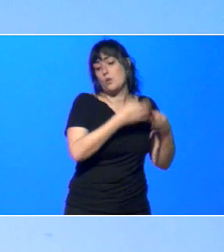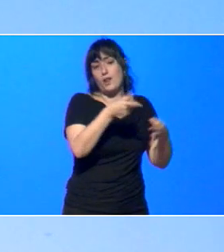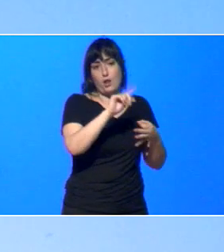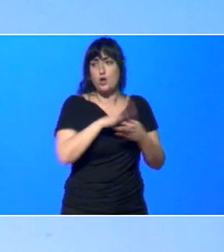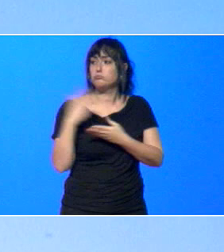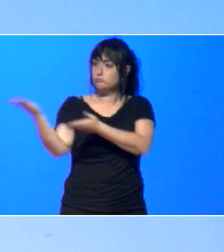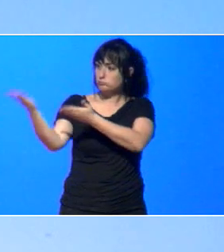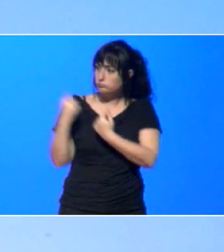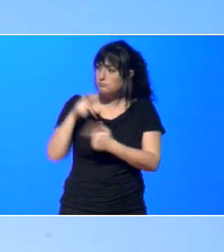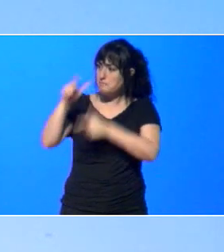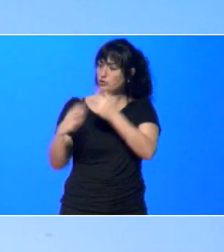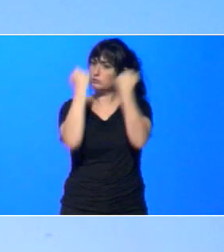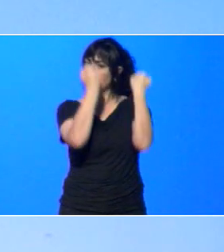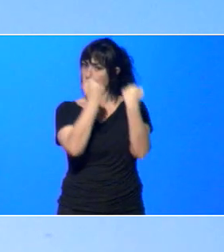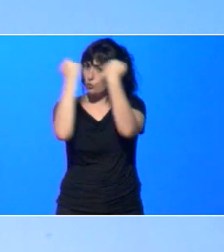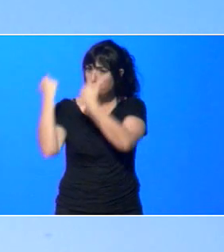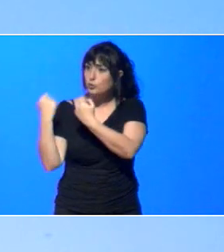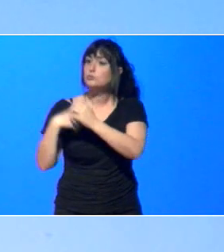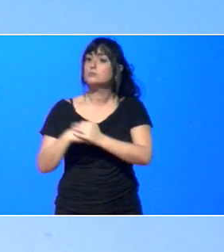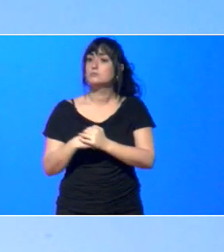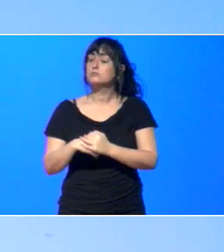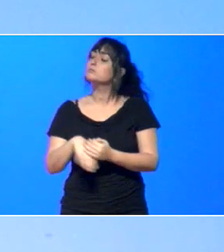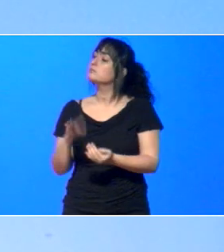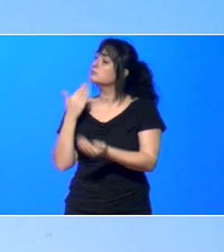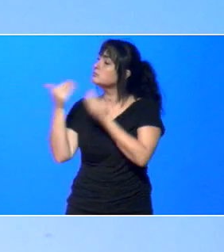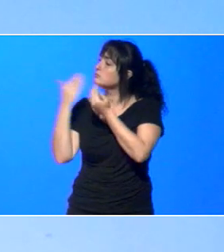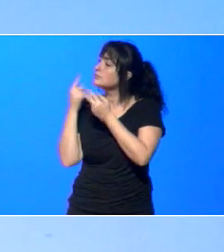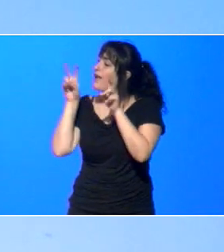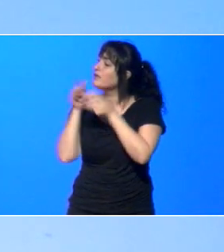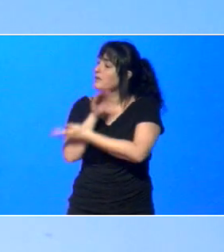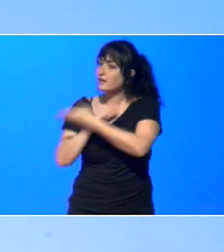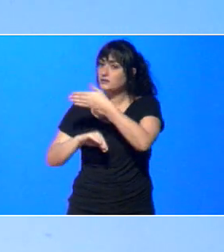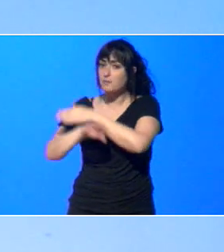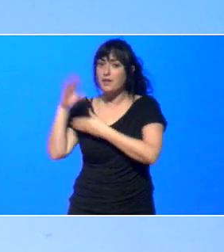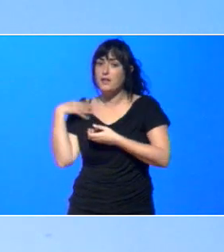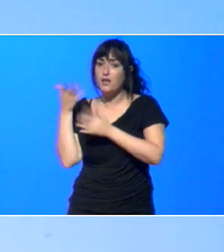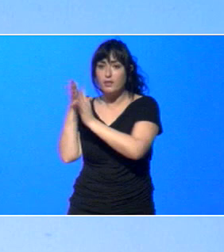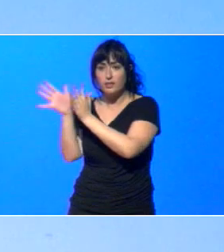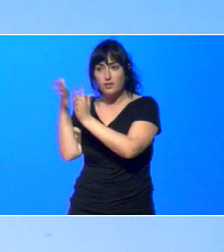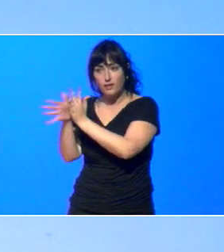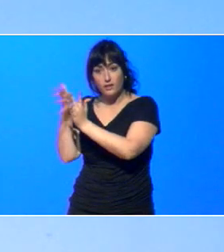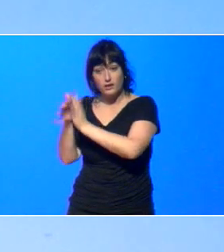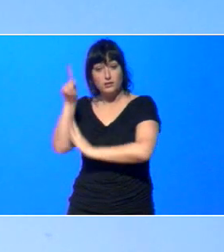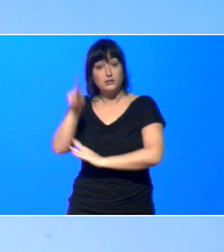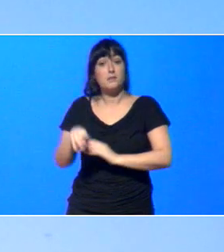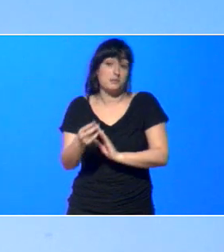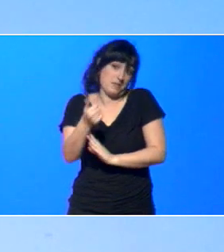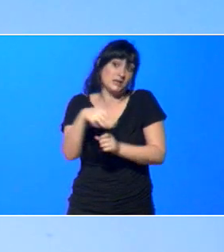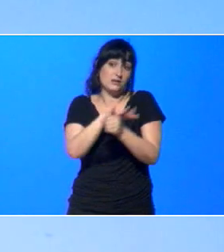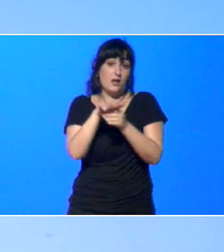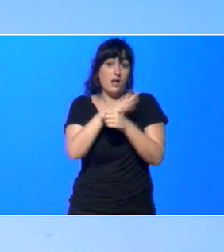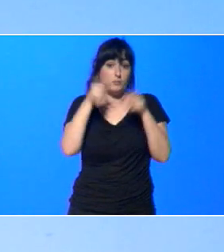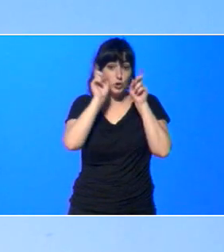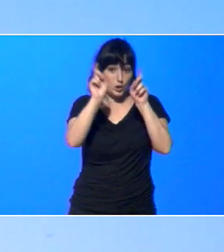a bueno y hablemosles de la discapacidad y sobre todo en el ámbito educativo prestemos atención por la formación